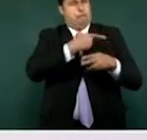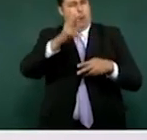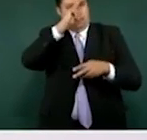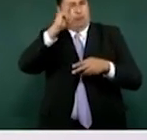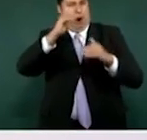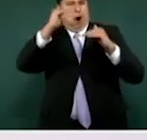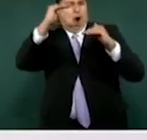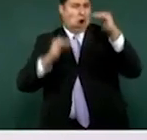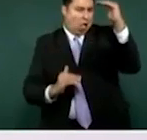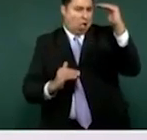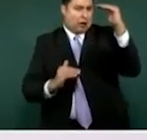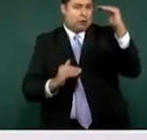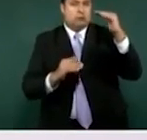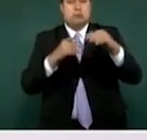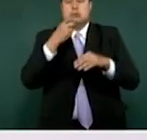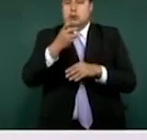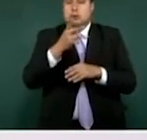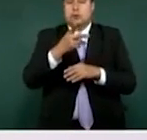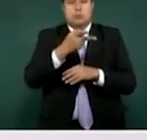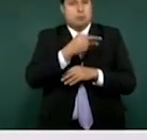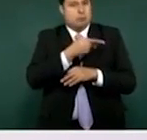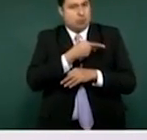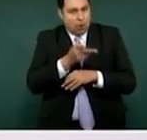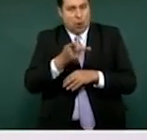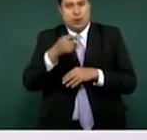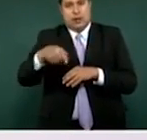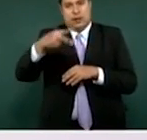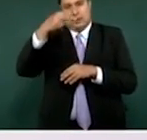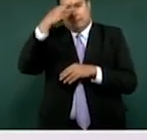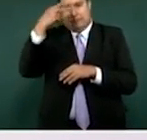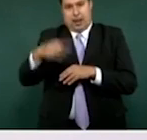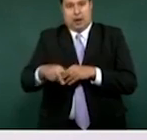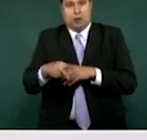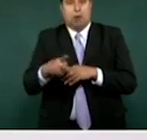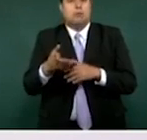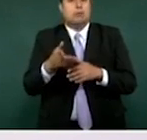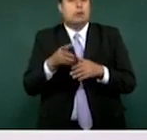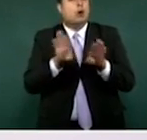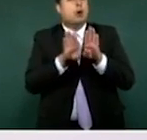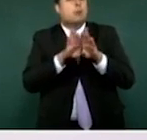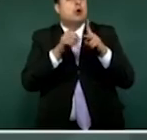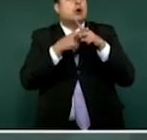Aquí la desigualdad y la pobreza en México no se produjo